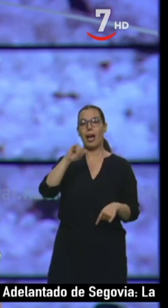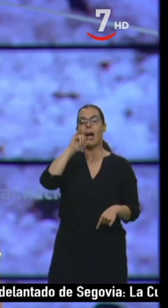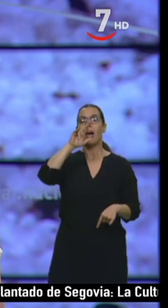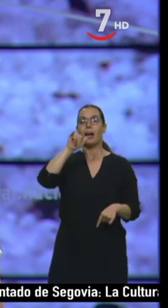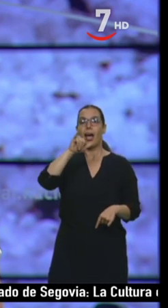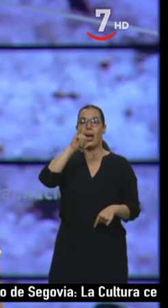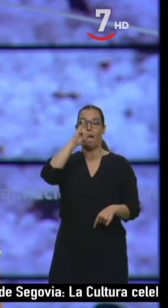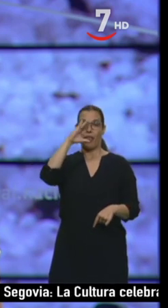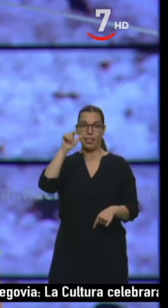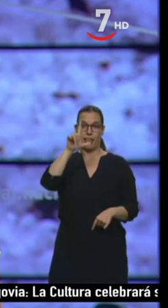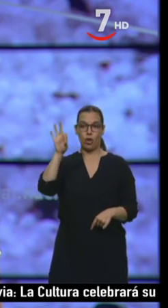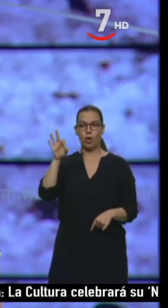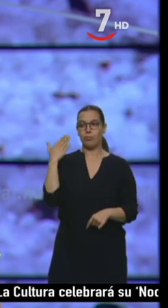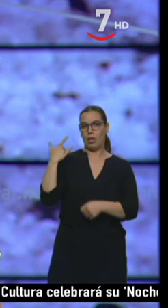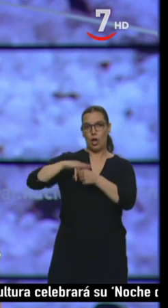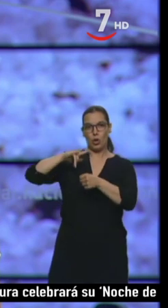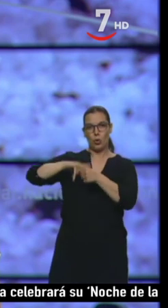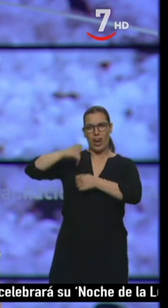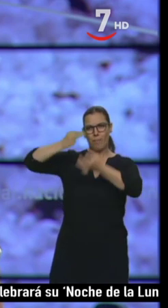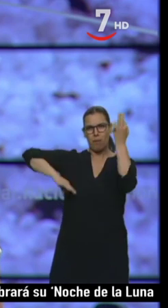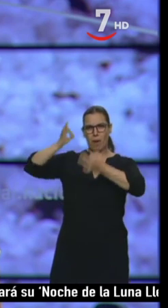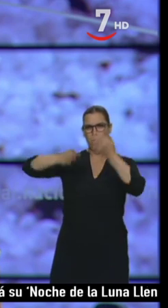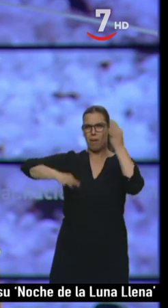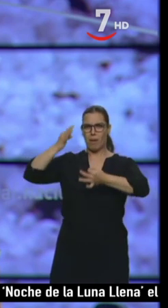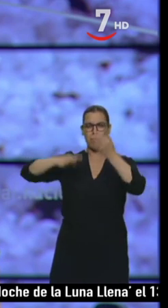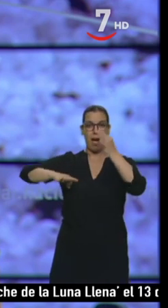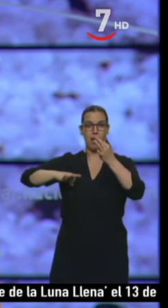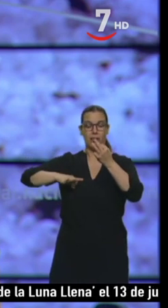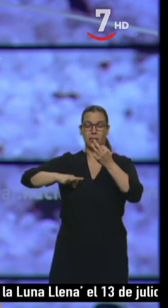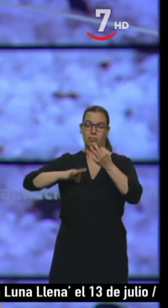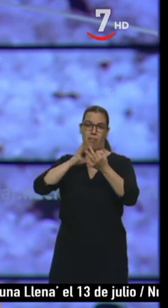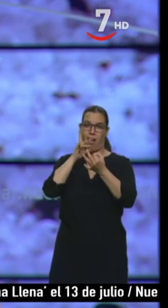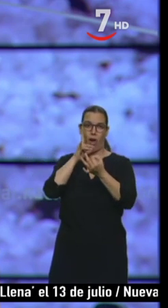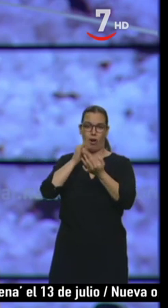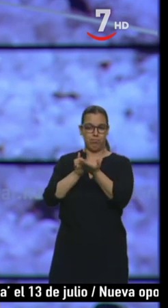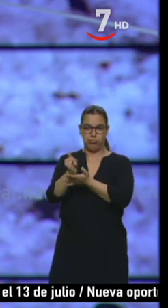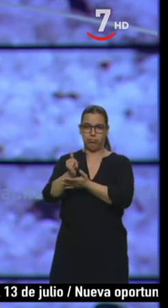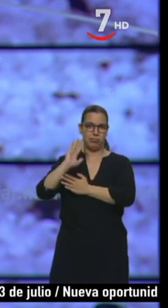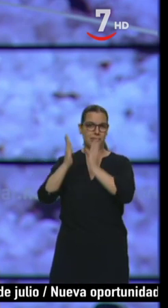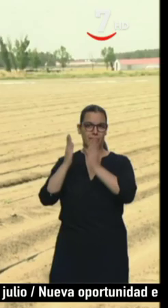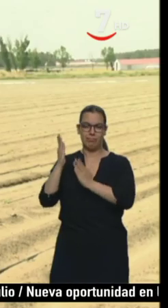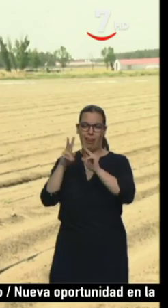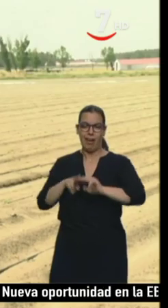el lunes más de 500 hectáreas de cultivos de regadío. Ahora están analizando los daños.